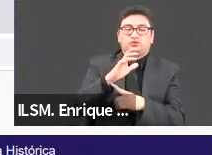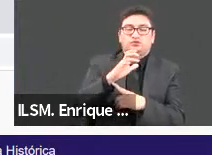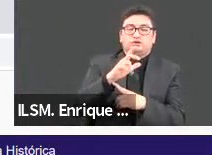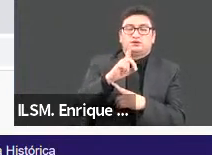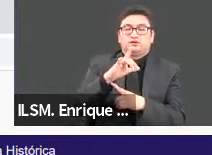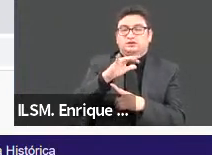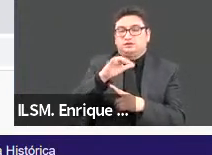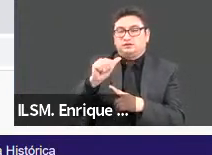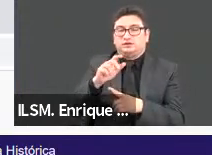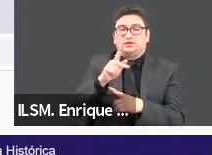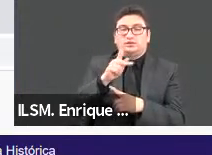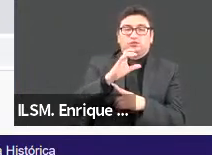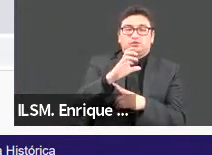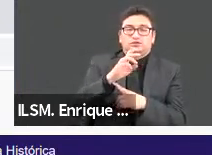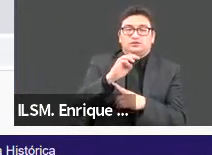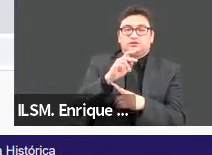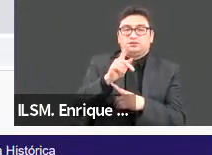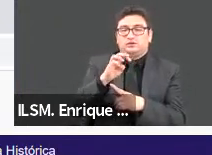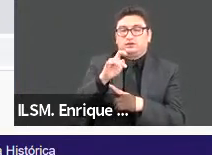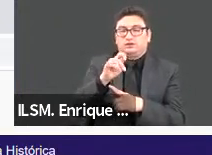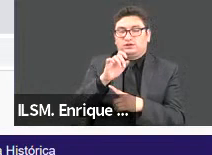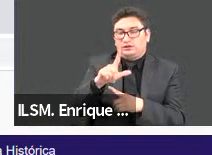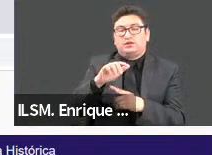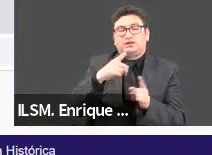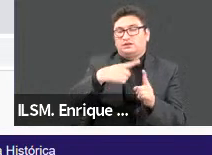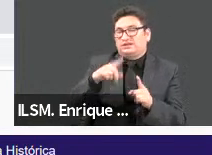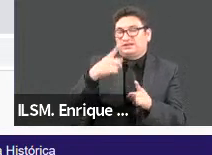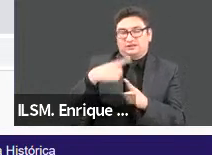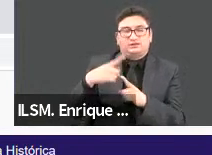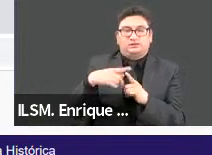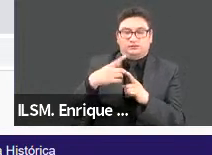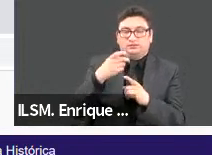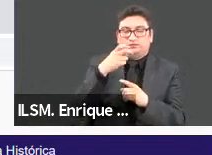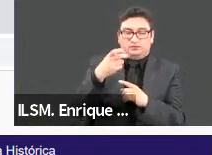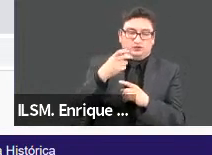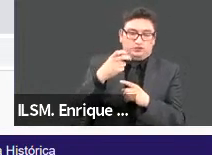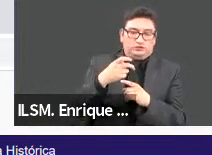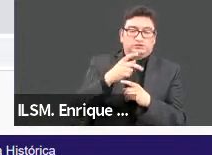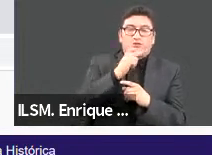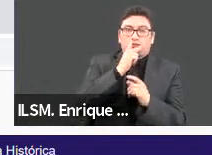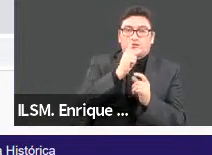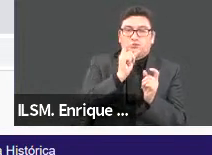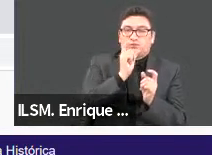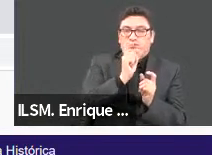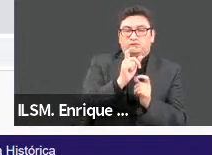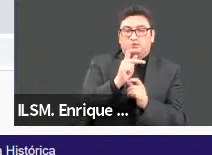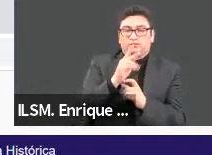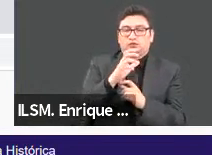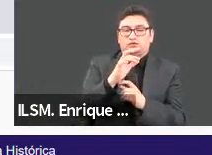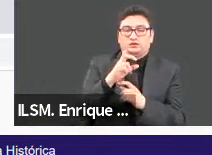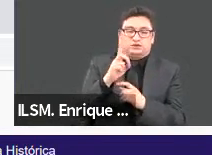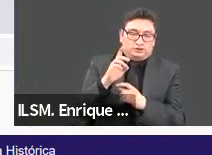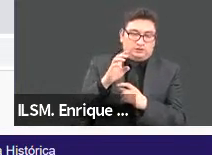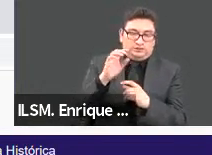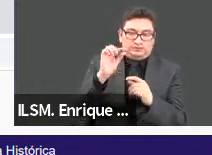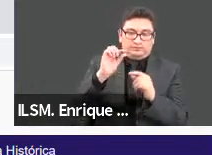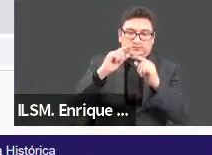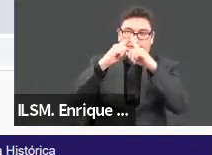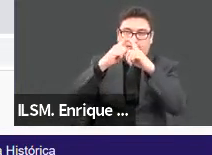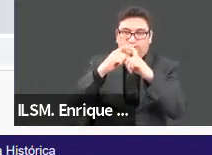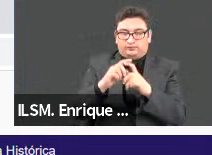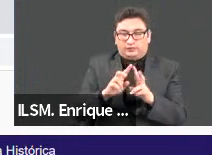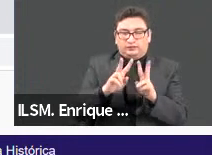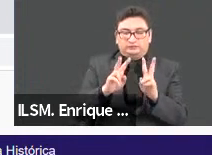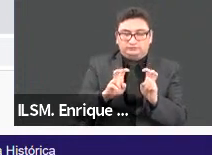etcétera. Entonces vamos a dejar esta palabra, la ampliamos a título y subtítulo y a